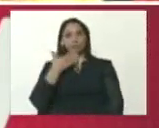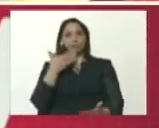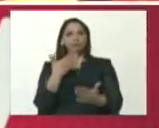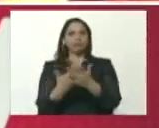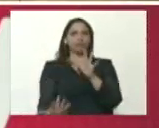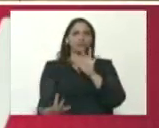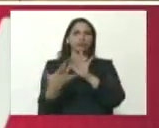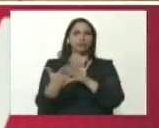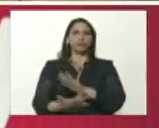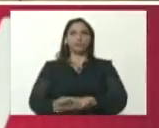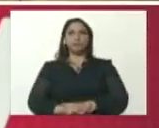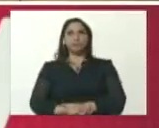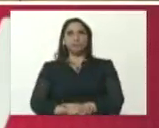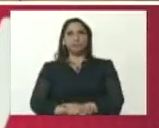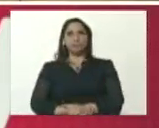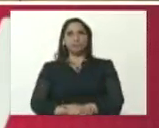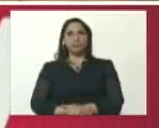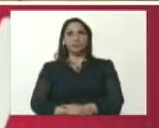gracias.